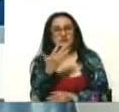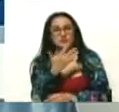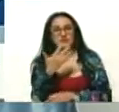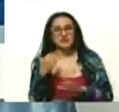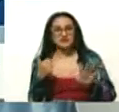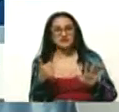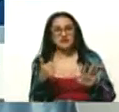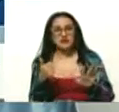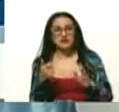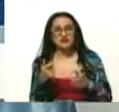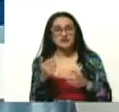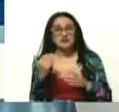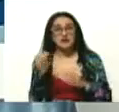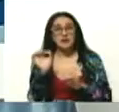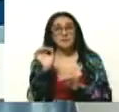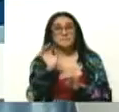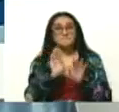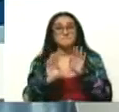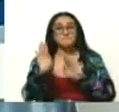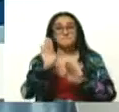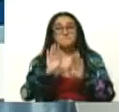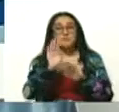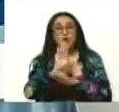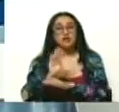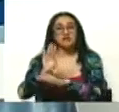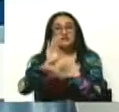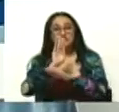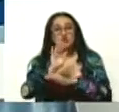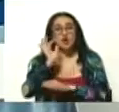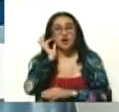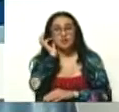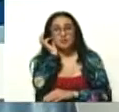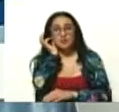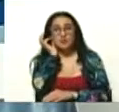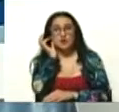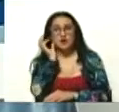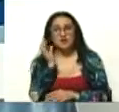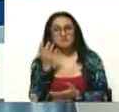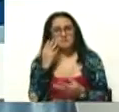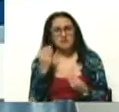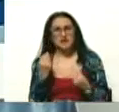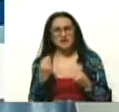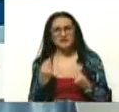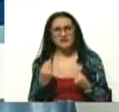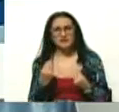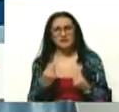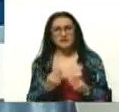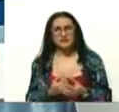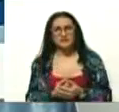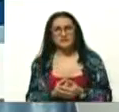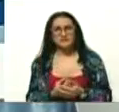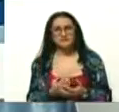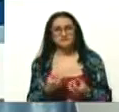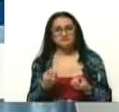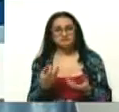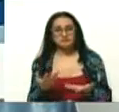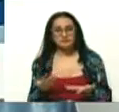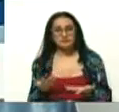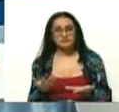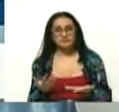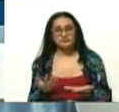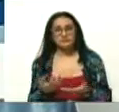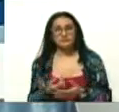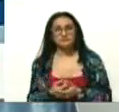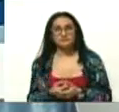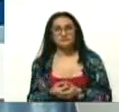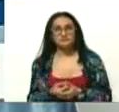322.456 medidas de protección a mujeres en riesgo. ¿Para qué? Para evitar